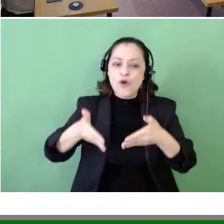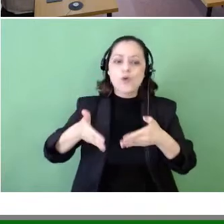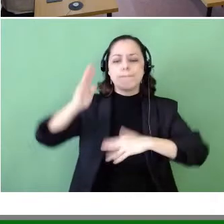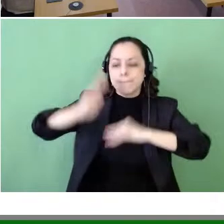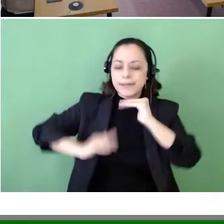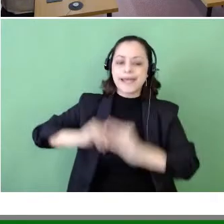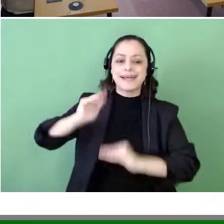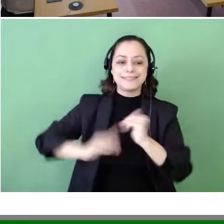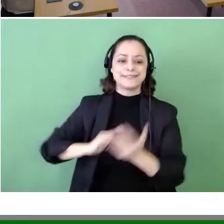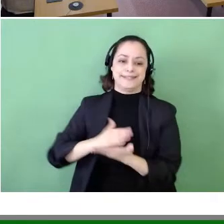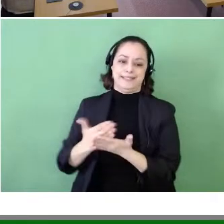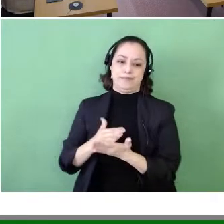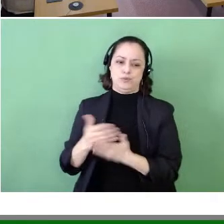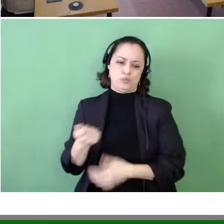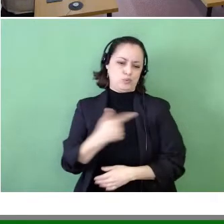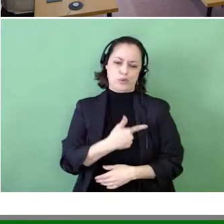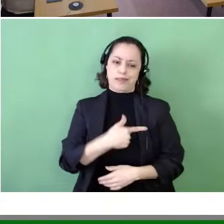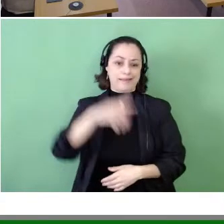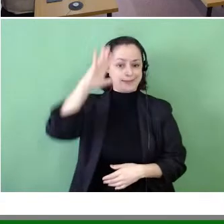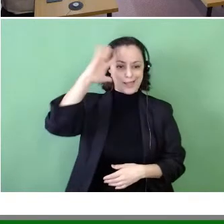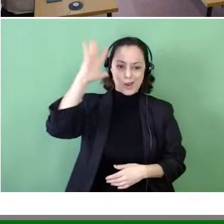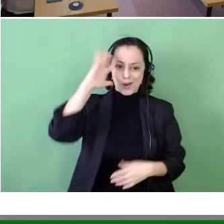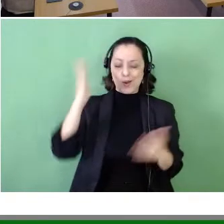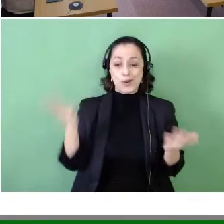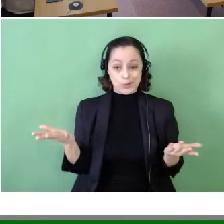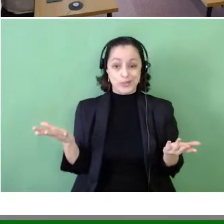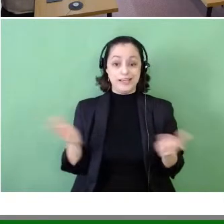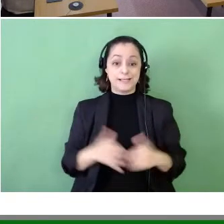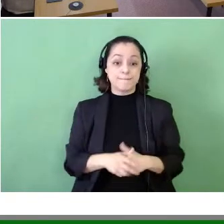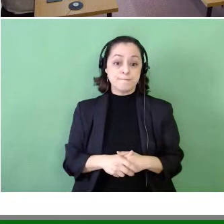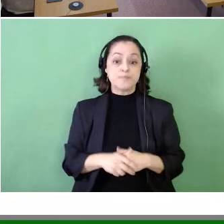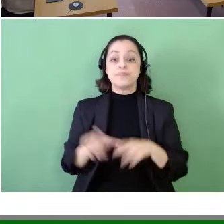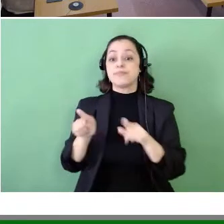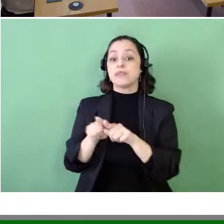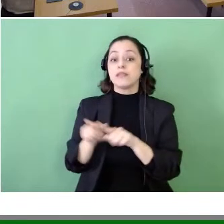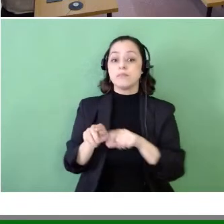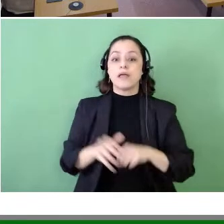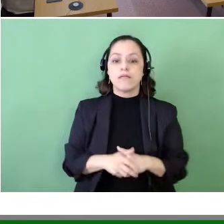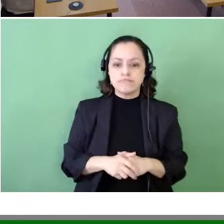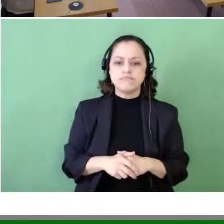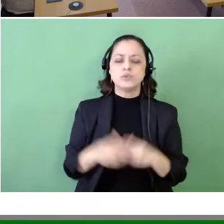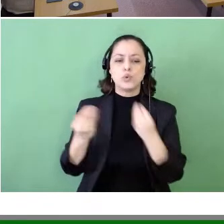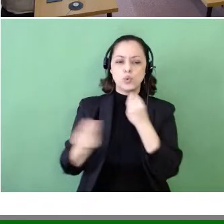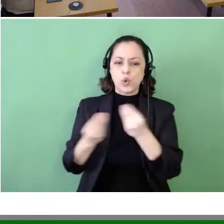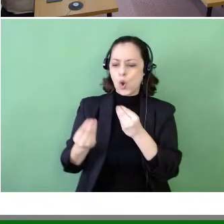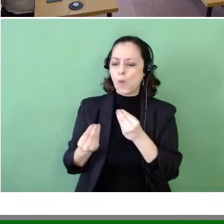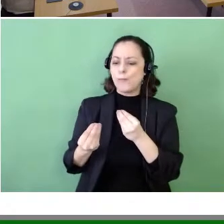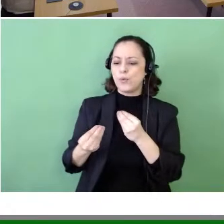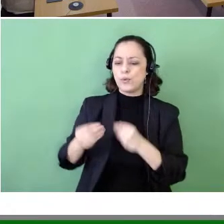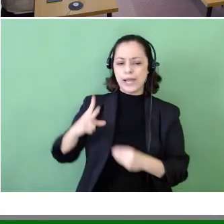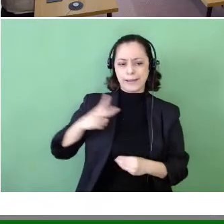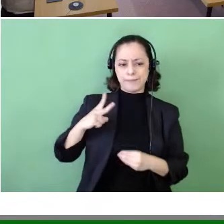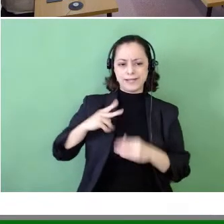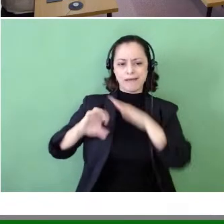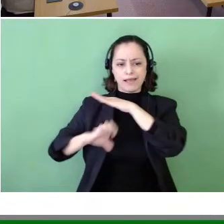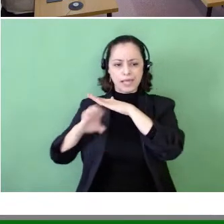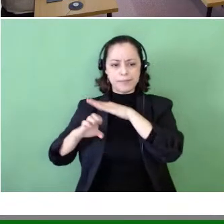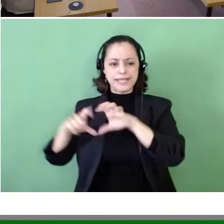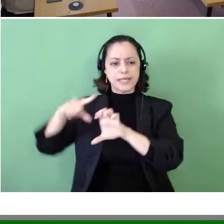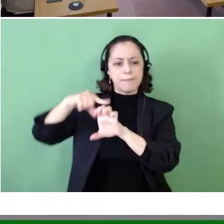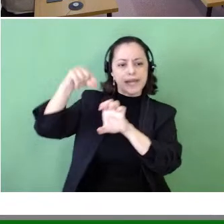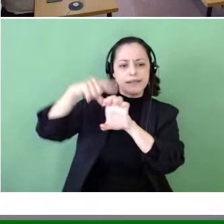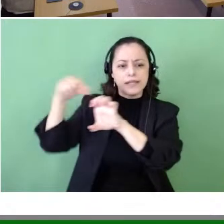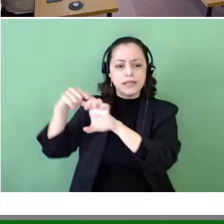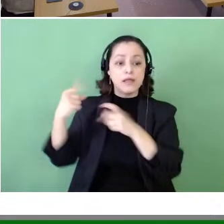práctica que teórica, acerca de también de emprendedorismo, porque tienen ganas